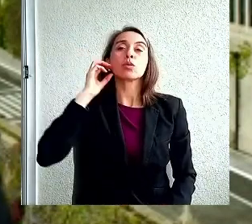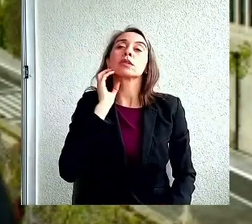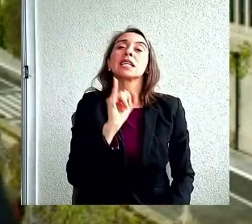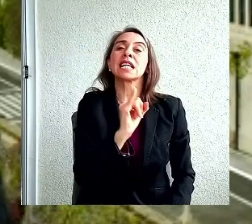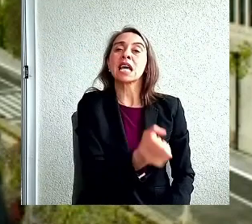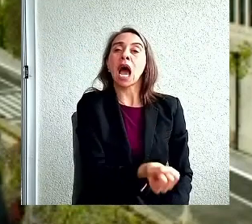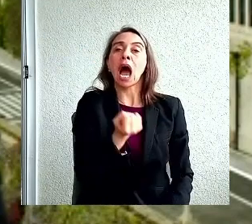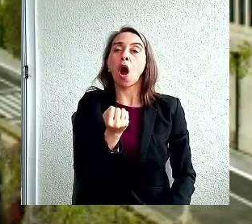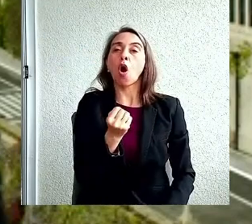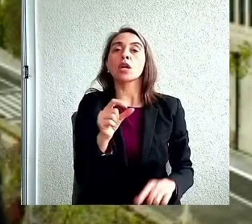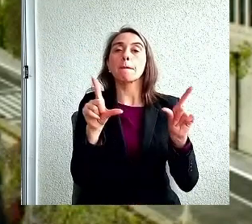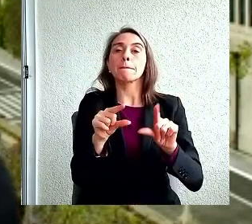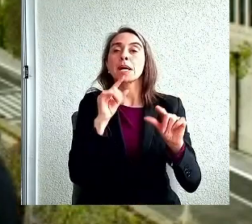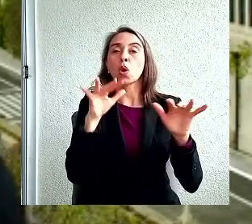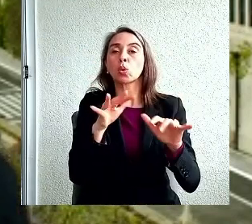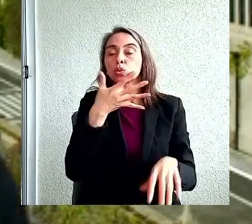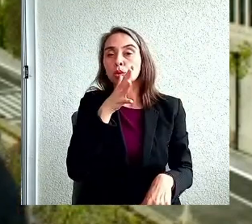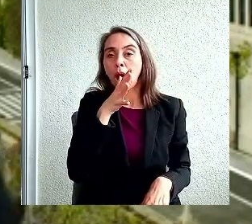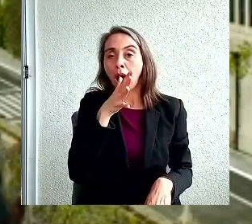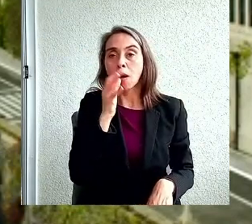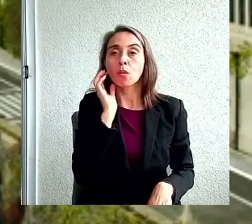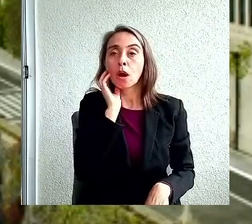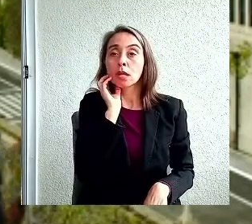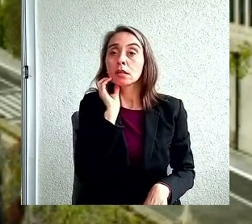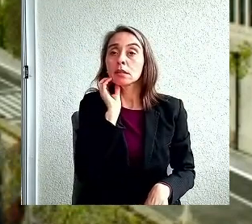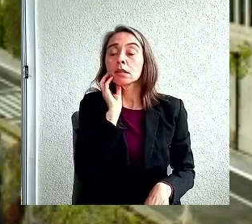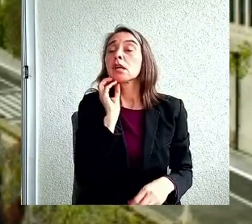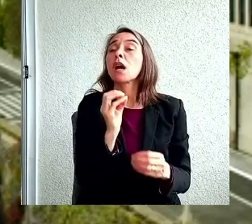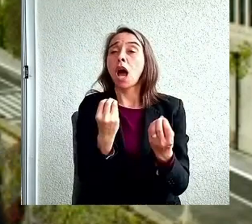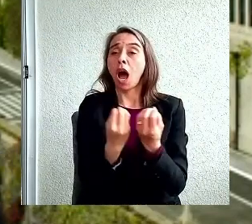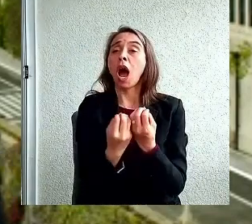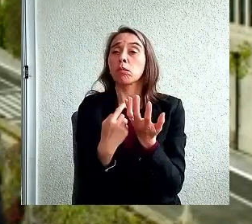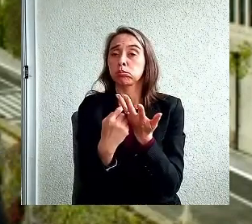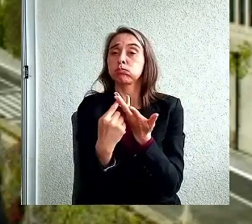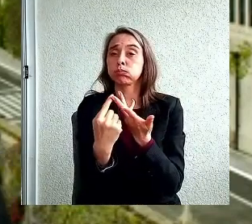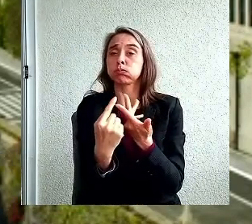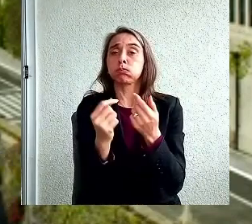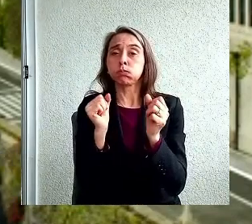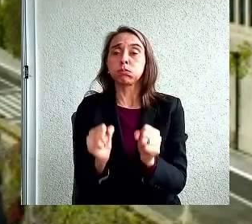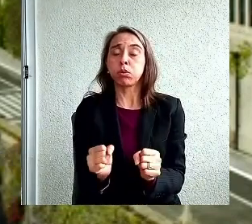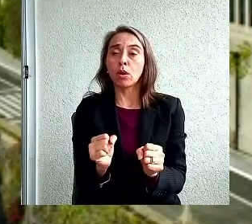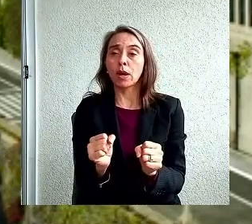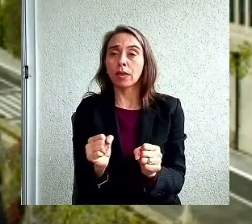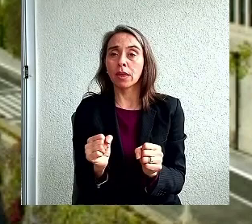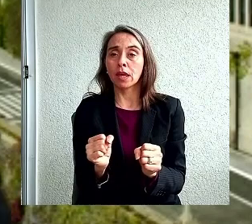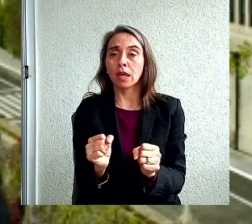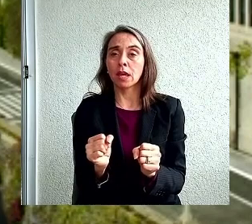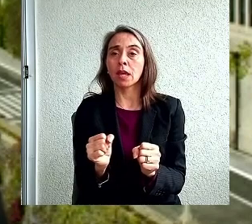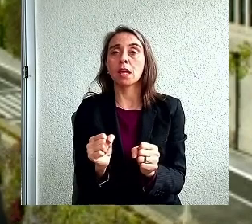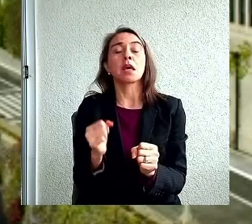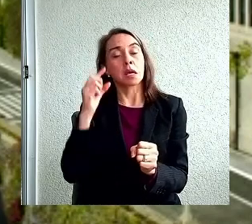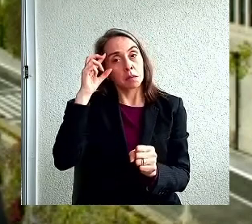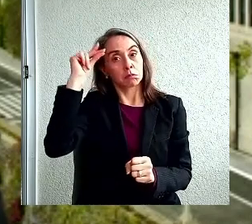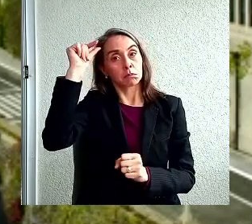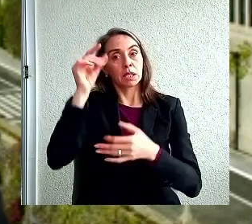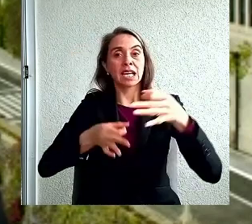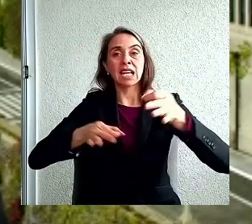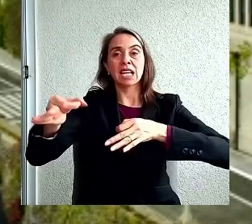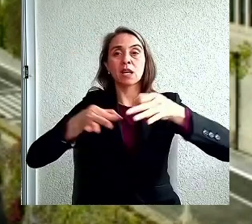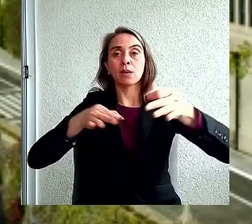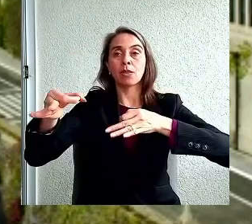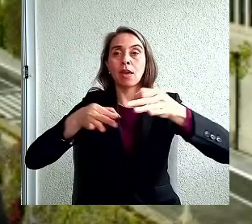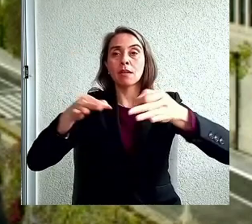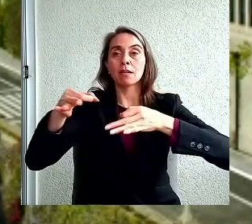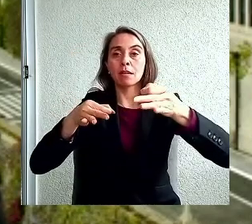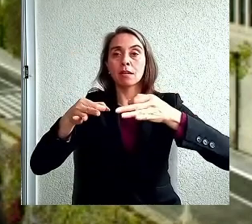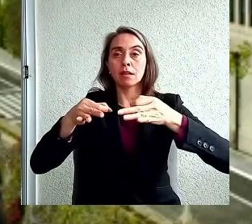esto, por supuesto, hay un sinfín de posibilidades ingenieriles de base, digamos, científica tecnológica que